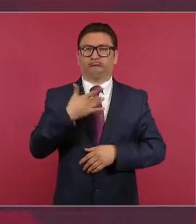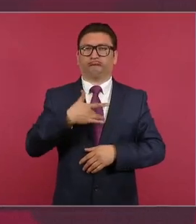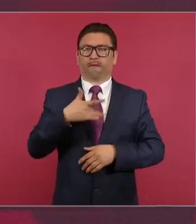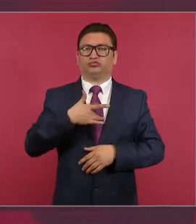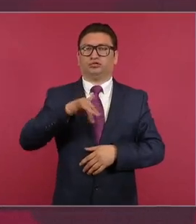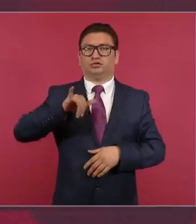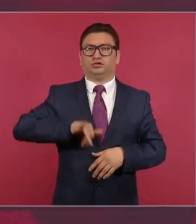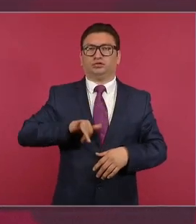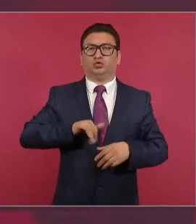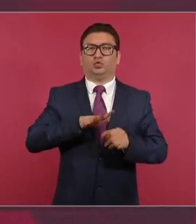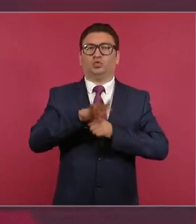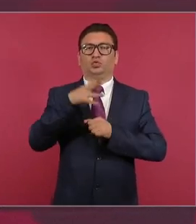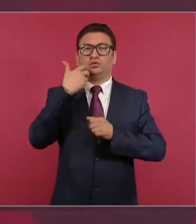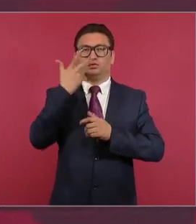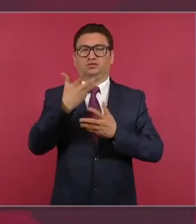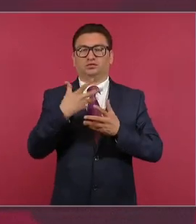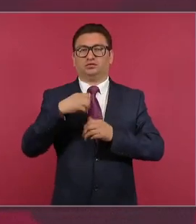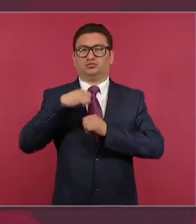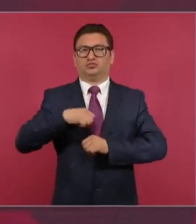con el poder